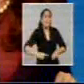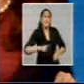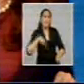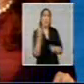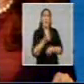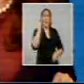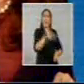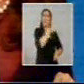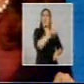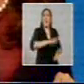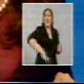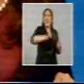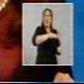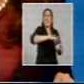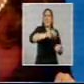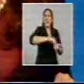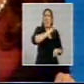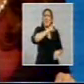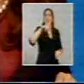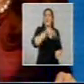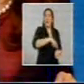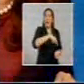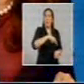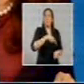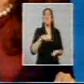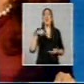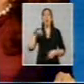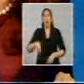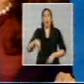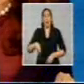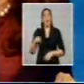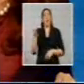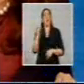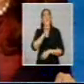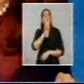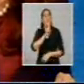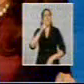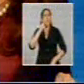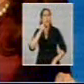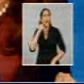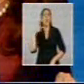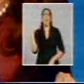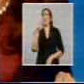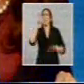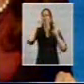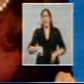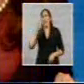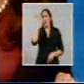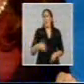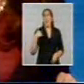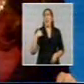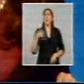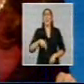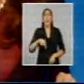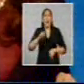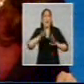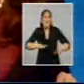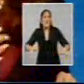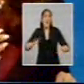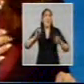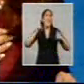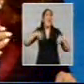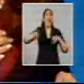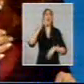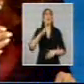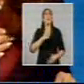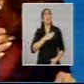el himno, cuando las mujeres, los hombres y los jóvenes de este país cantan con